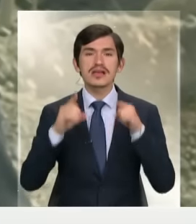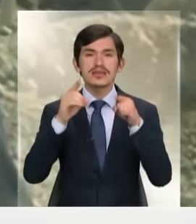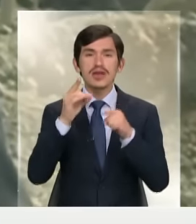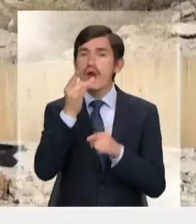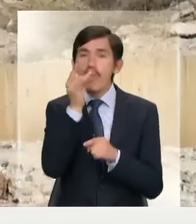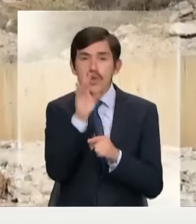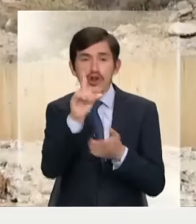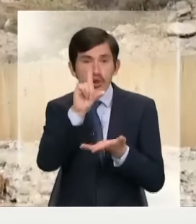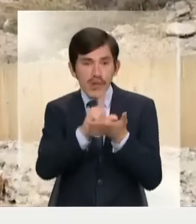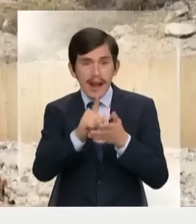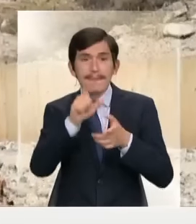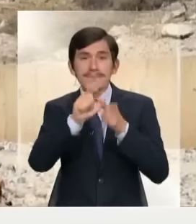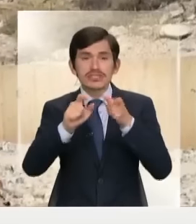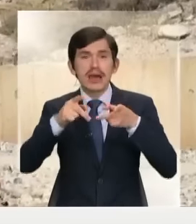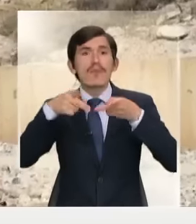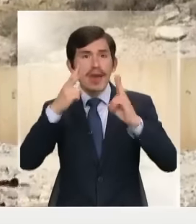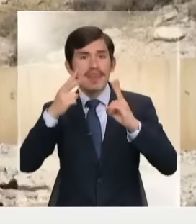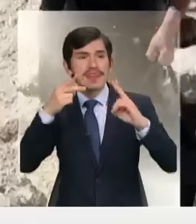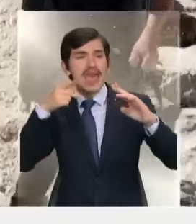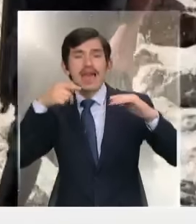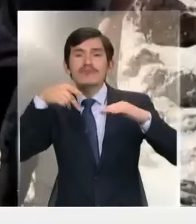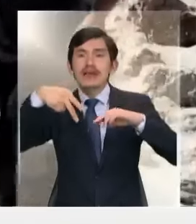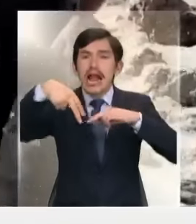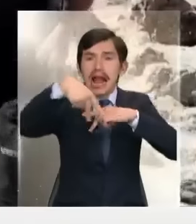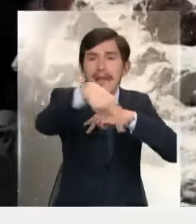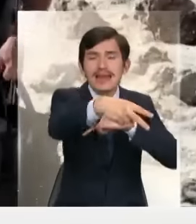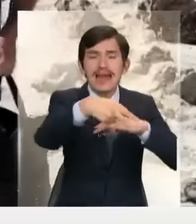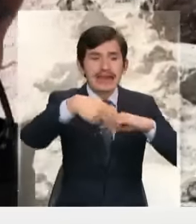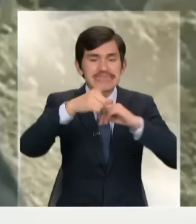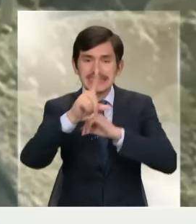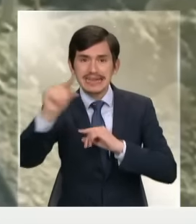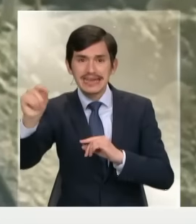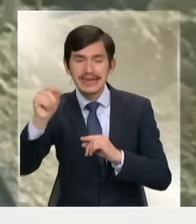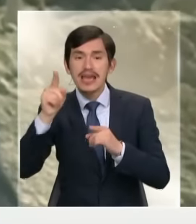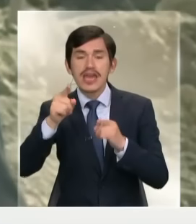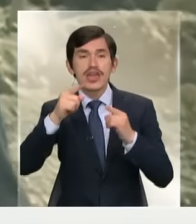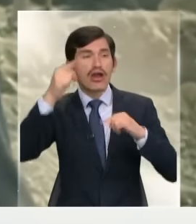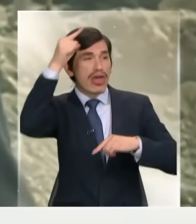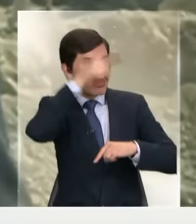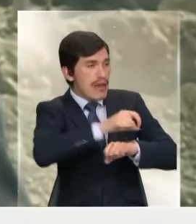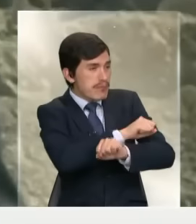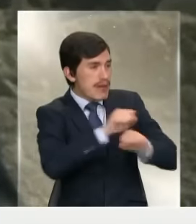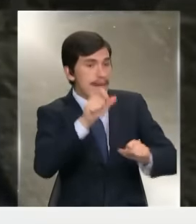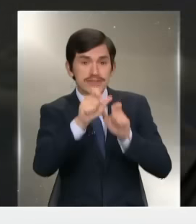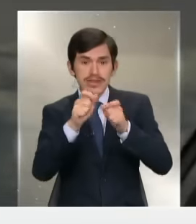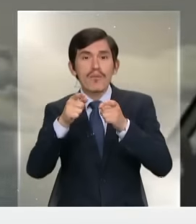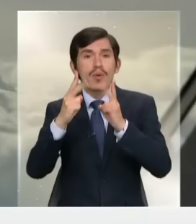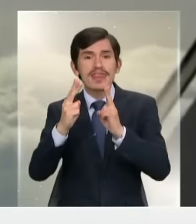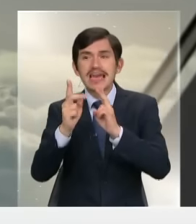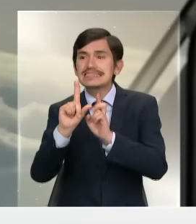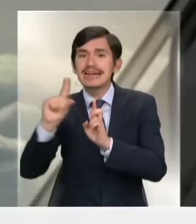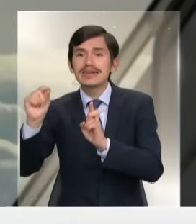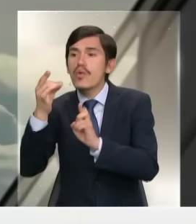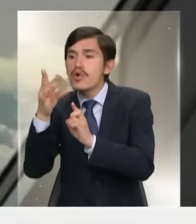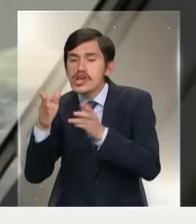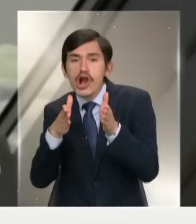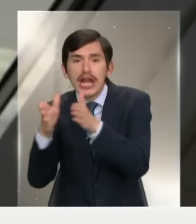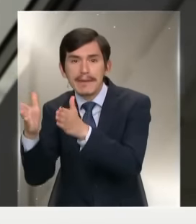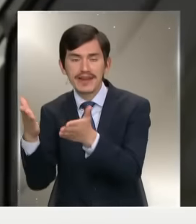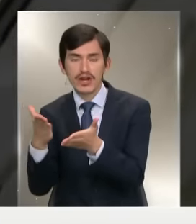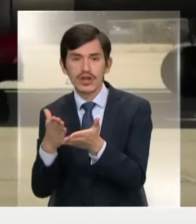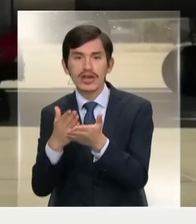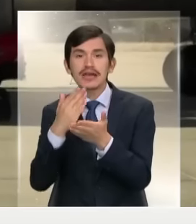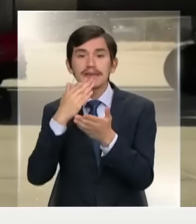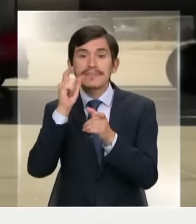cruce humanitario que permite a los desplazados ir a Damasco mientras huyen de los bombardeos israelíes. Mientras